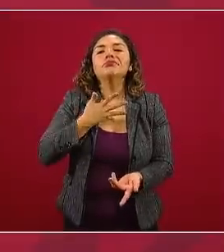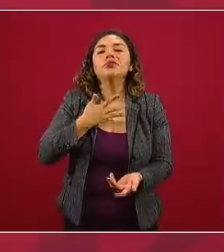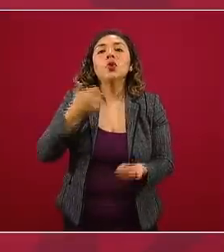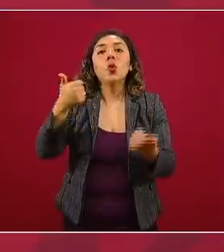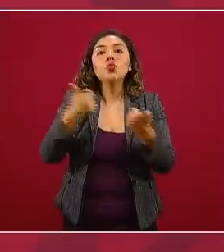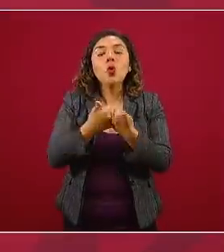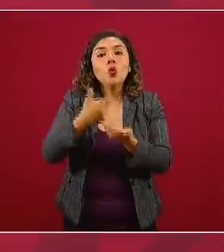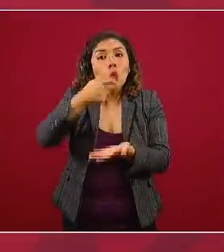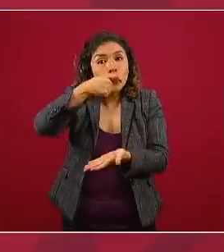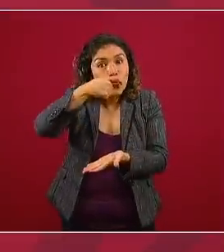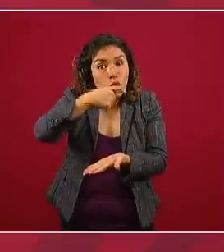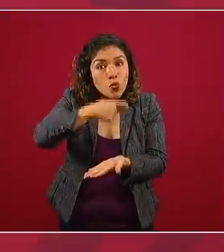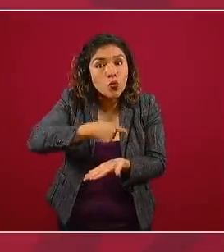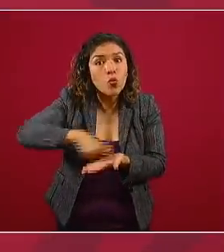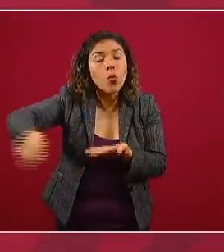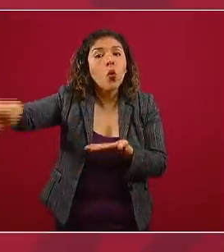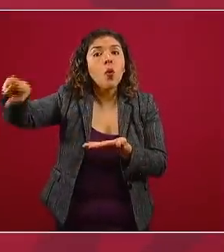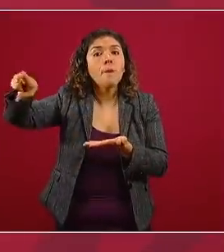compro